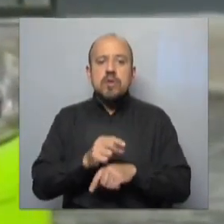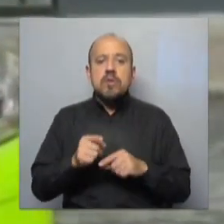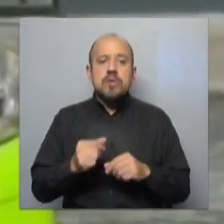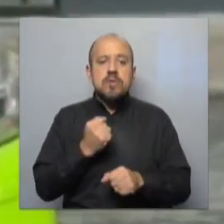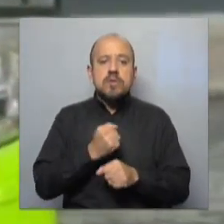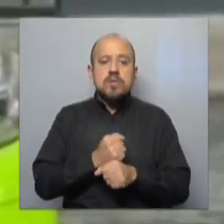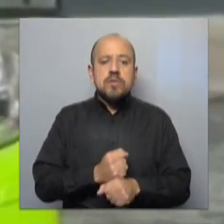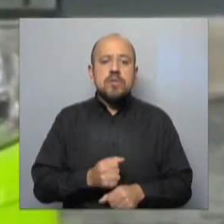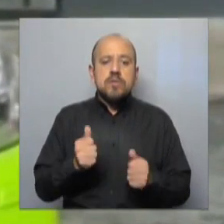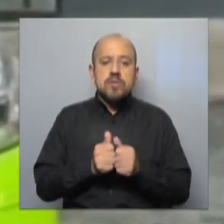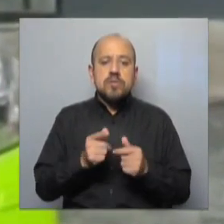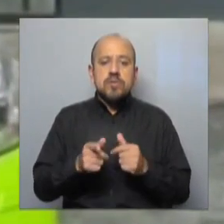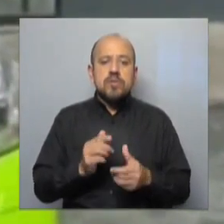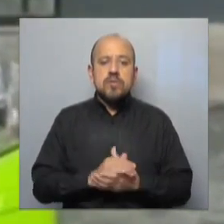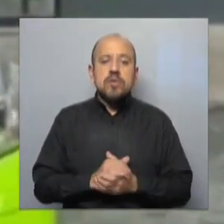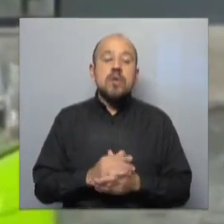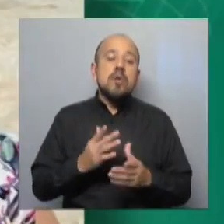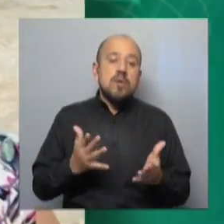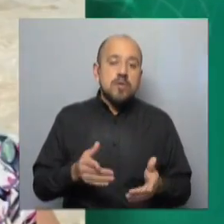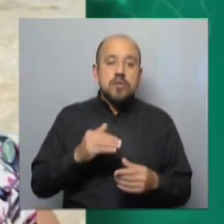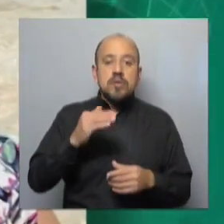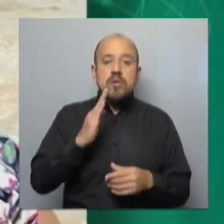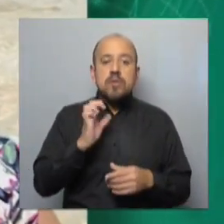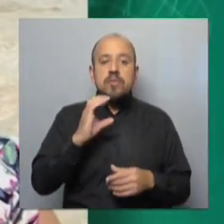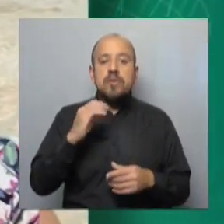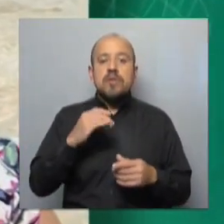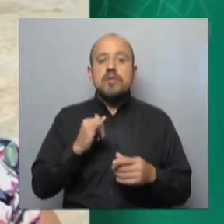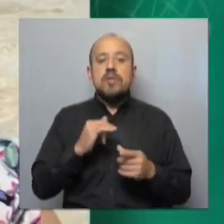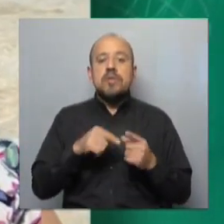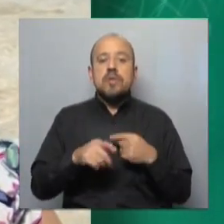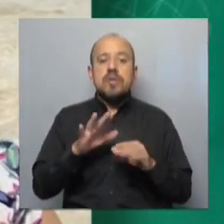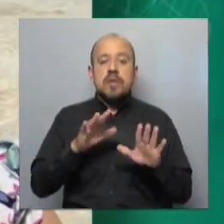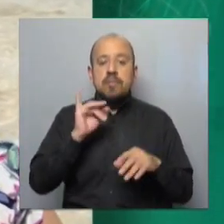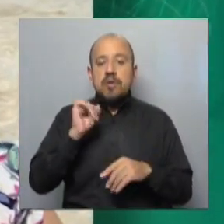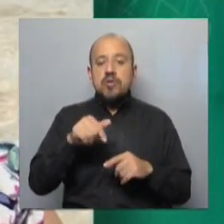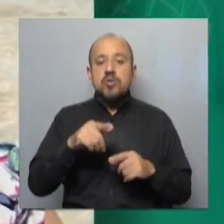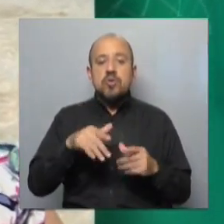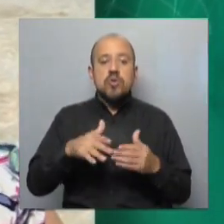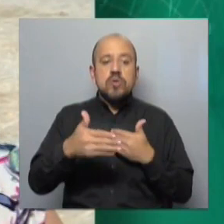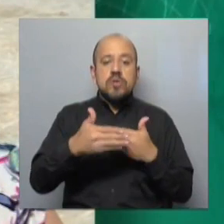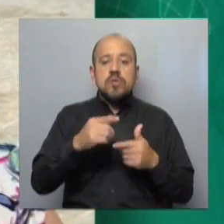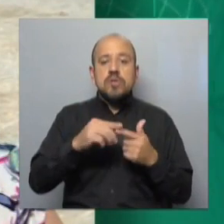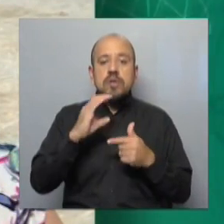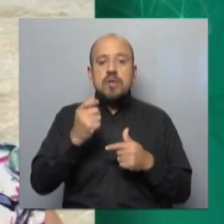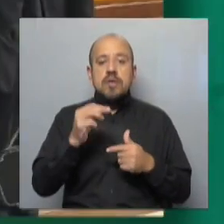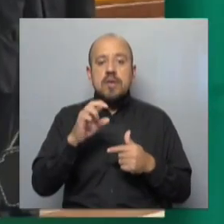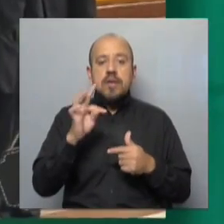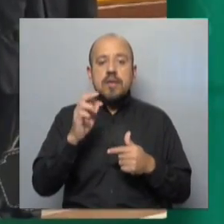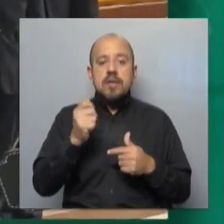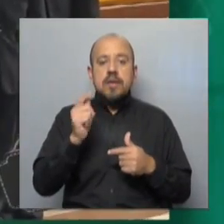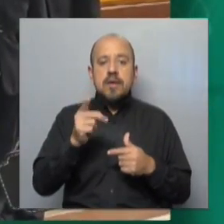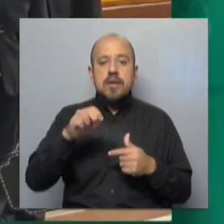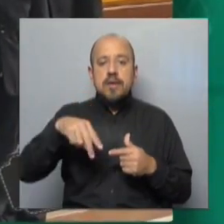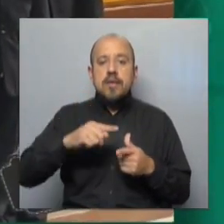trabajaron en conjunto buscando justicia marcelo pecci fue asesinado el 10 de mayo en una isla próxima a la ciudad colombiana de cartagena de indias